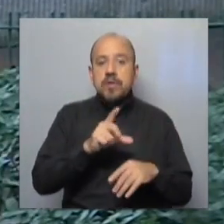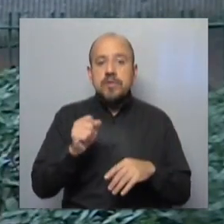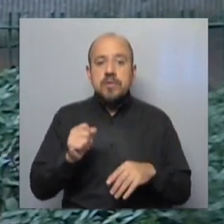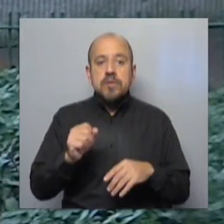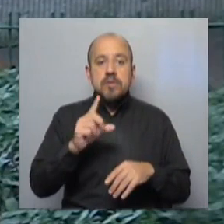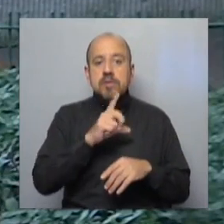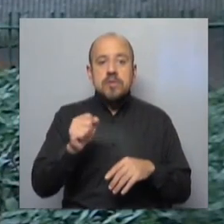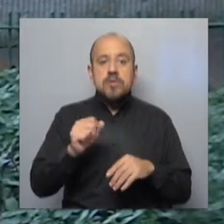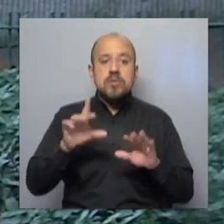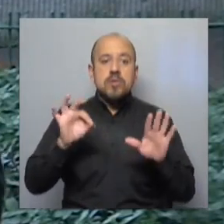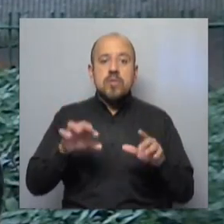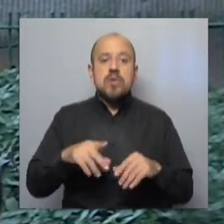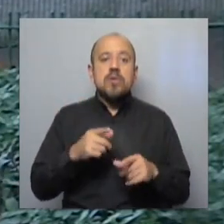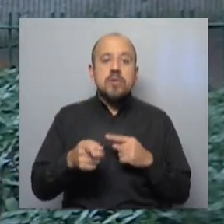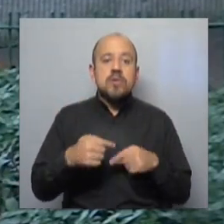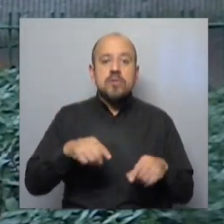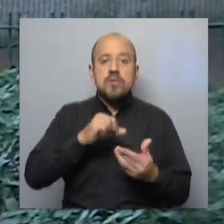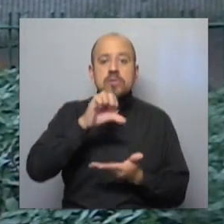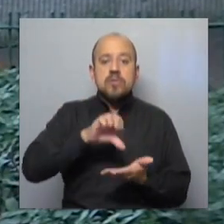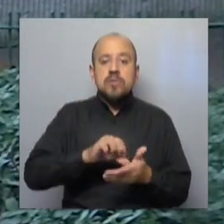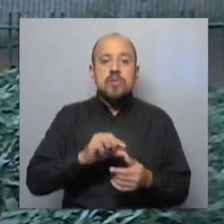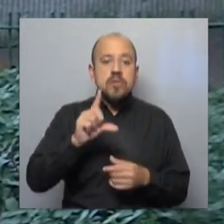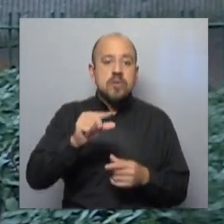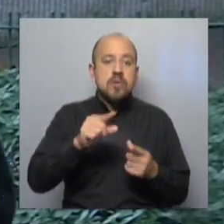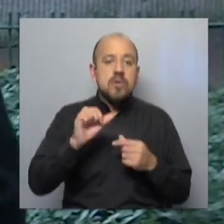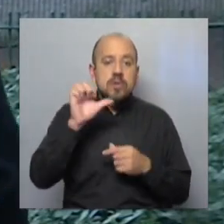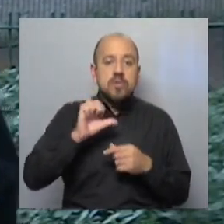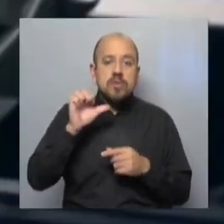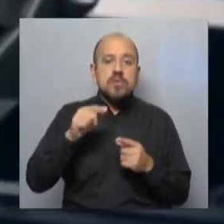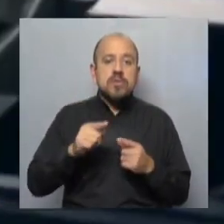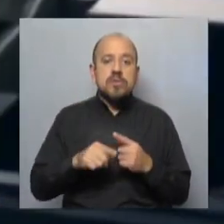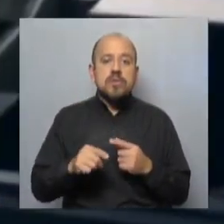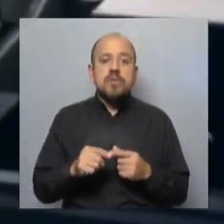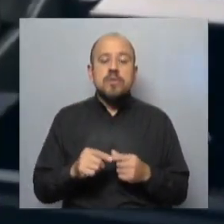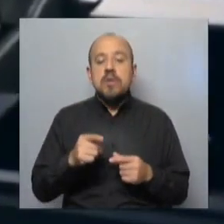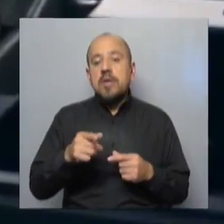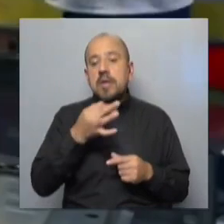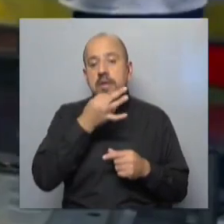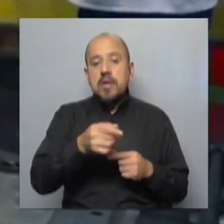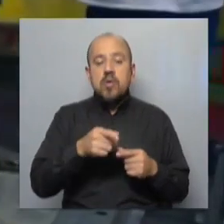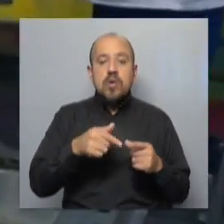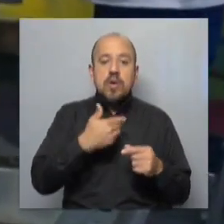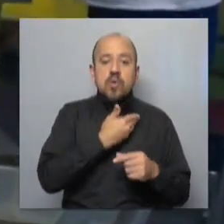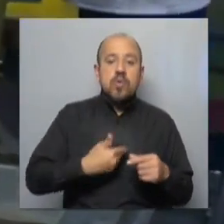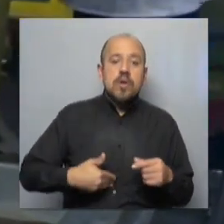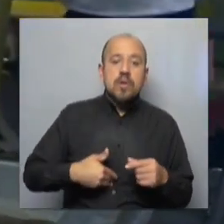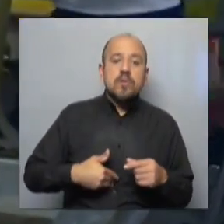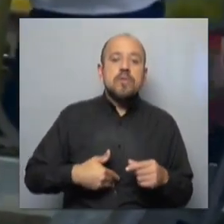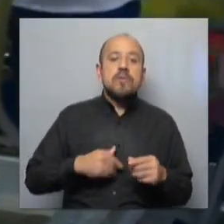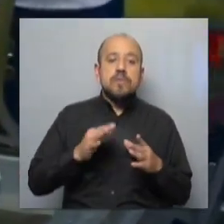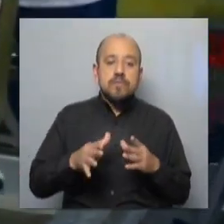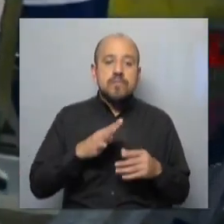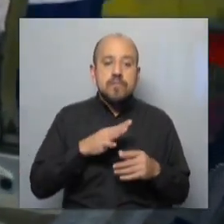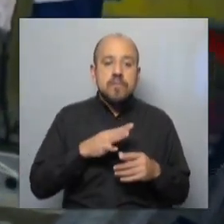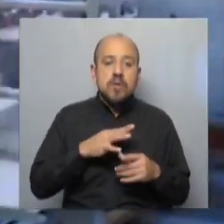impacta igual e impacta fuerte en un país de pequeñas empresas como es el nuestro el jerarca adelantó que el gobierno estaría conteste